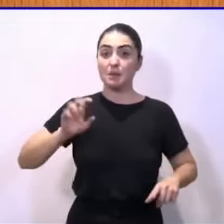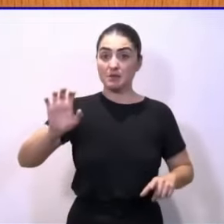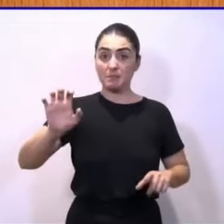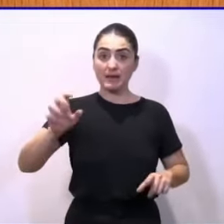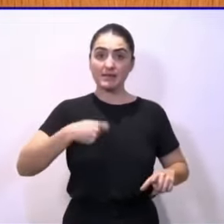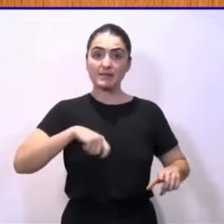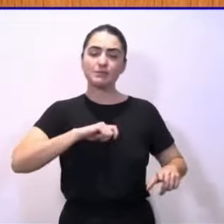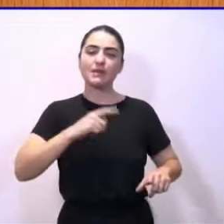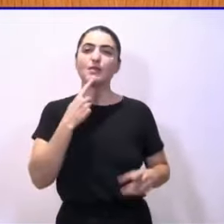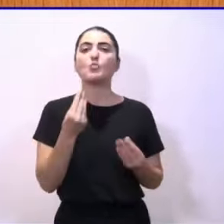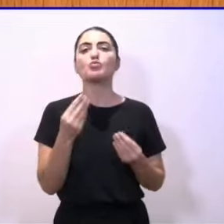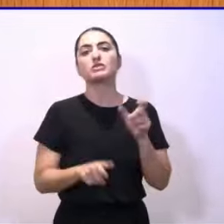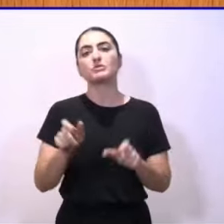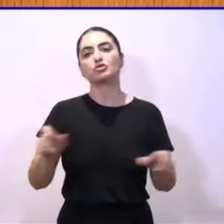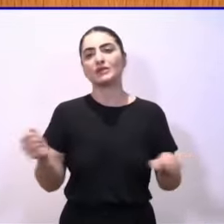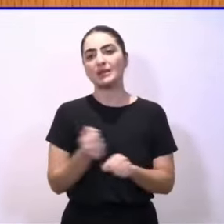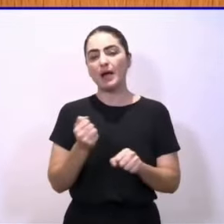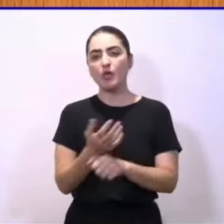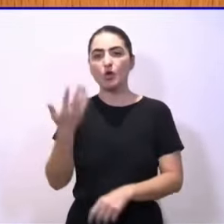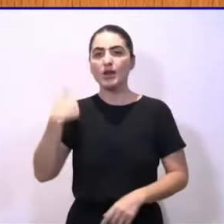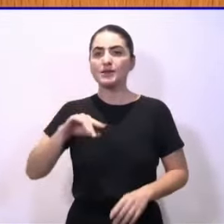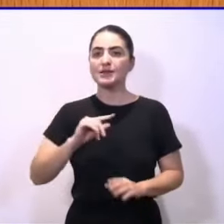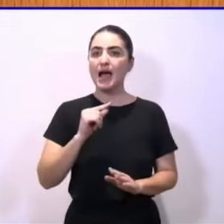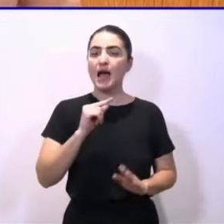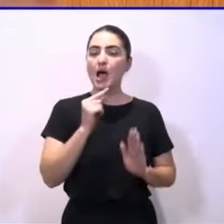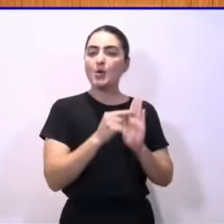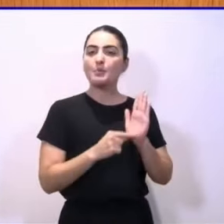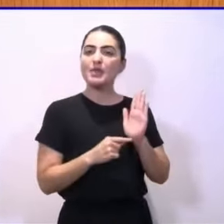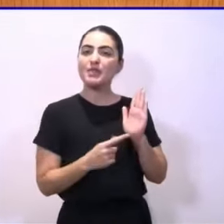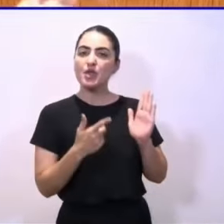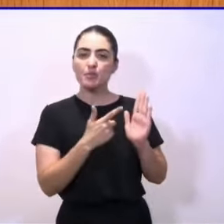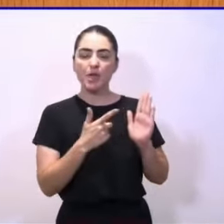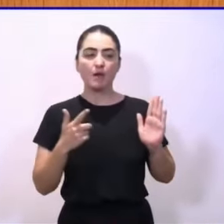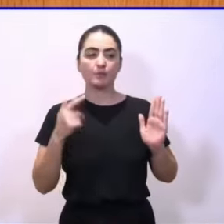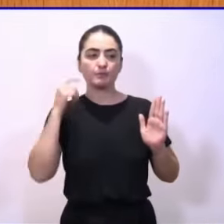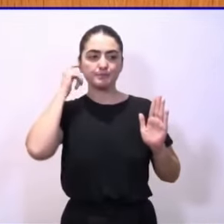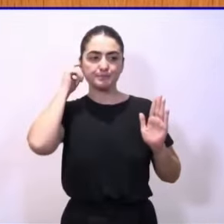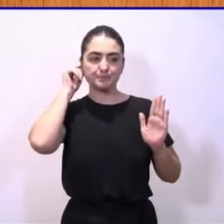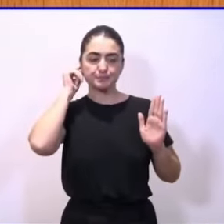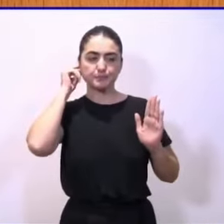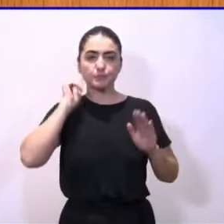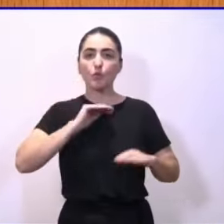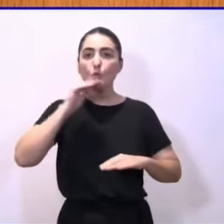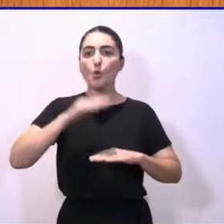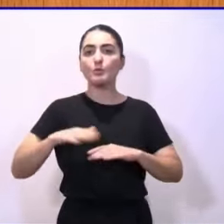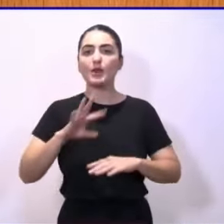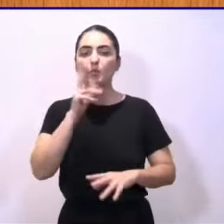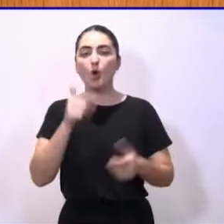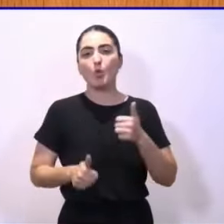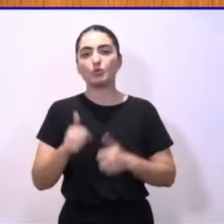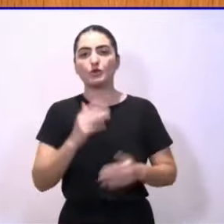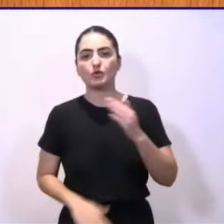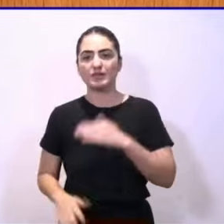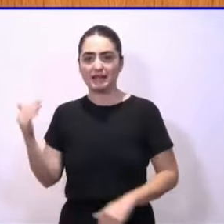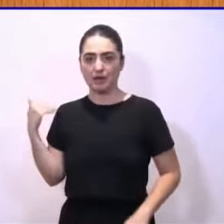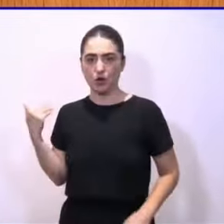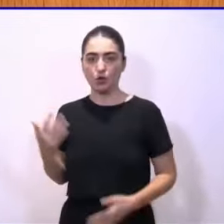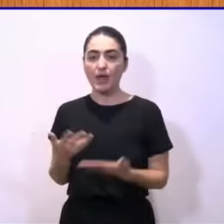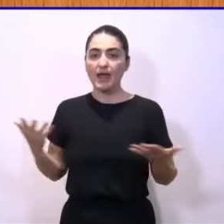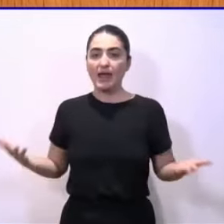que muchos trabajadores ya habían cumplido el principio de igualdad, mérito y capacidad porque se habían presentado a oposiciones con anterioridad. Por lo